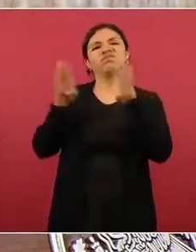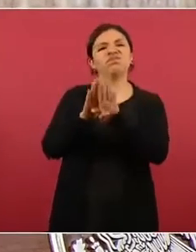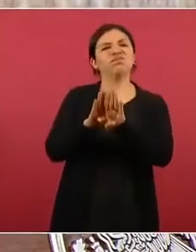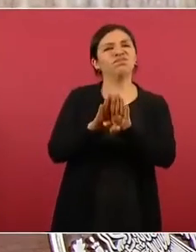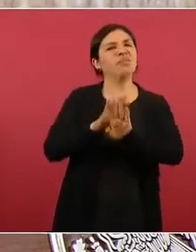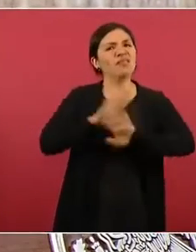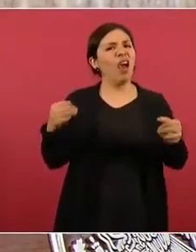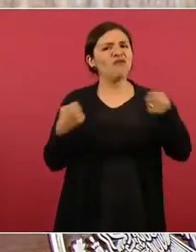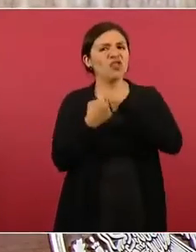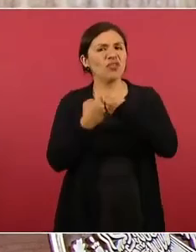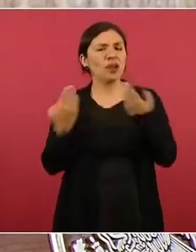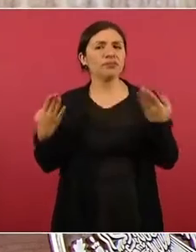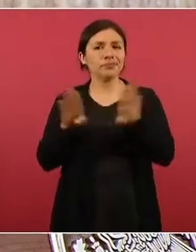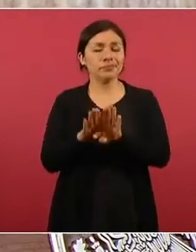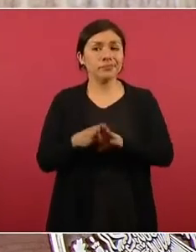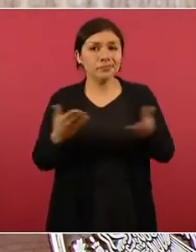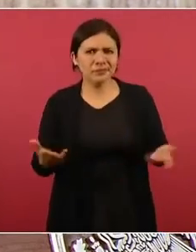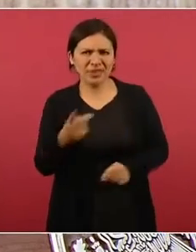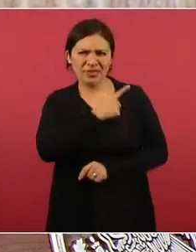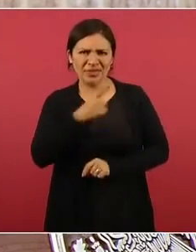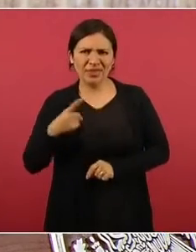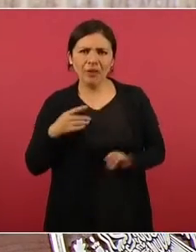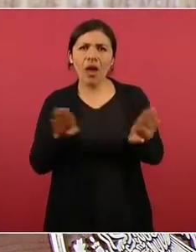que hay que convencerlos.